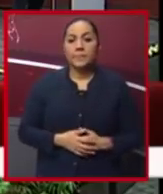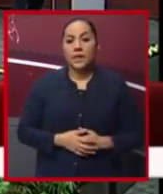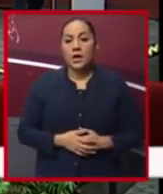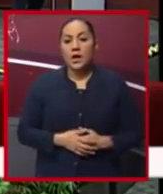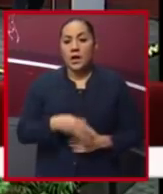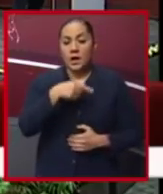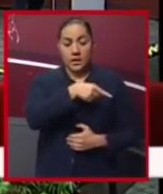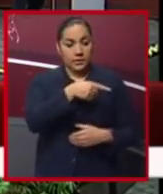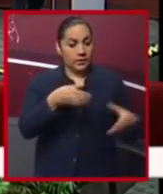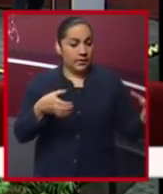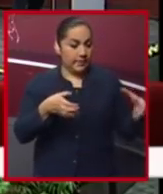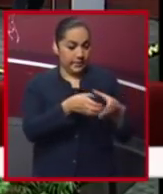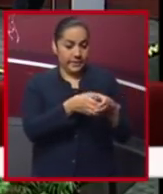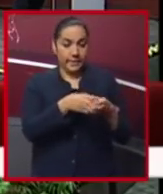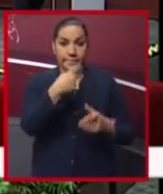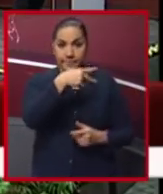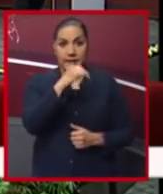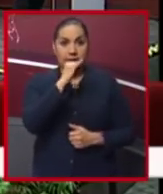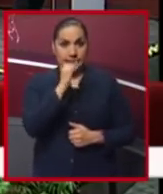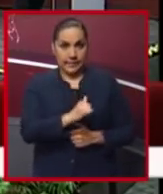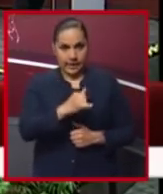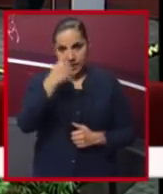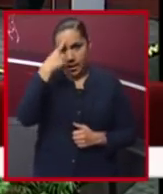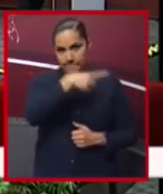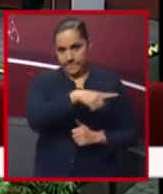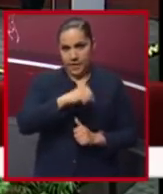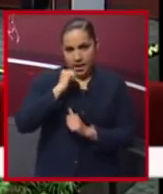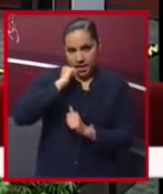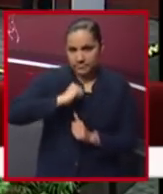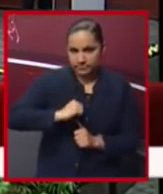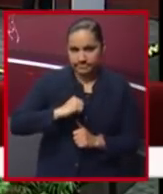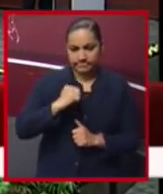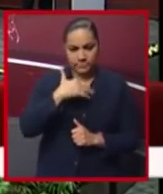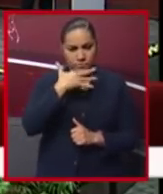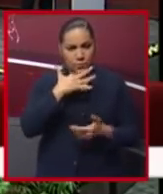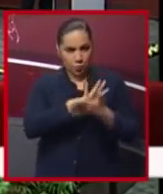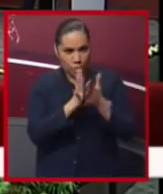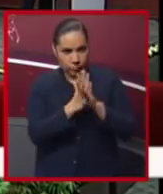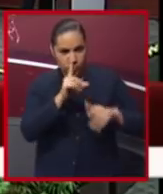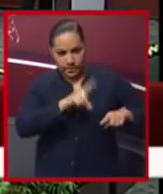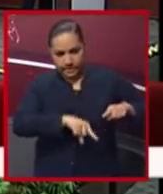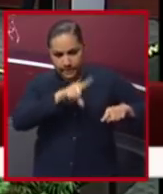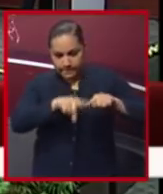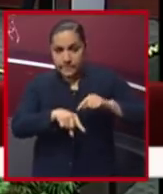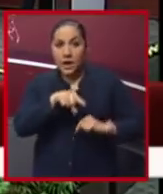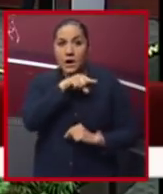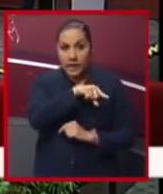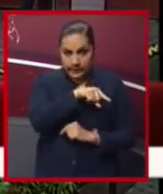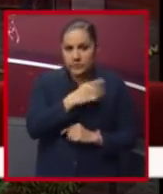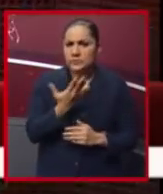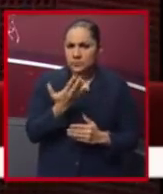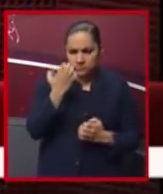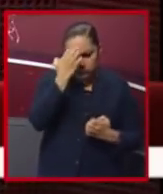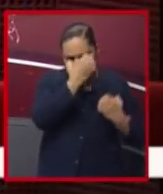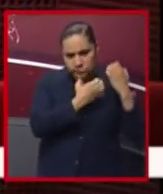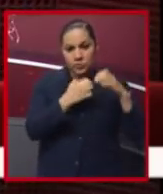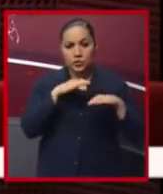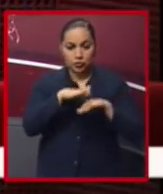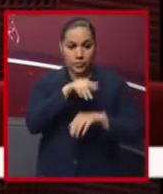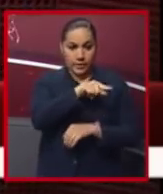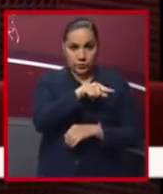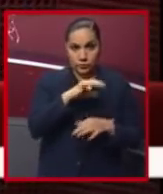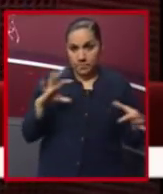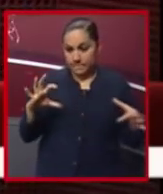a la corrupción, incluyendo sus vínculos con la delincuencia organizada, puede ser